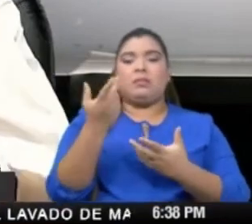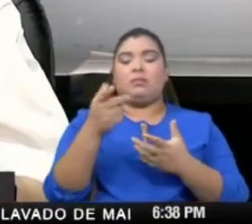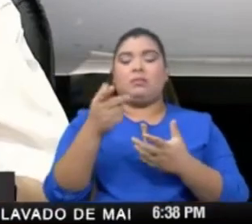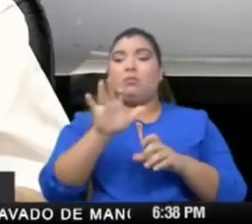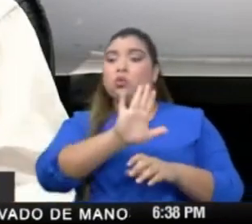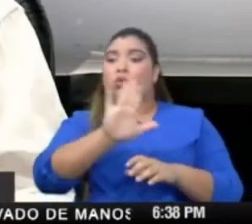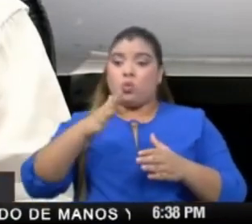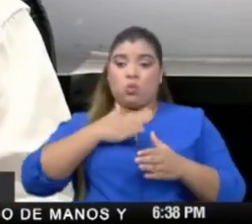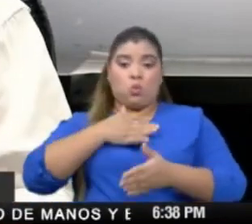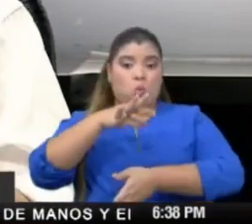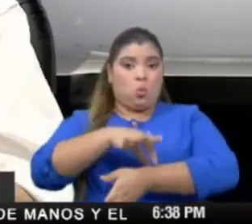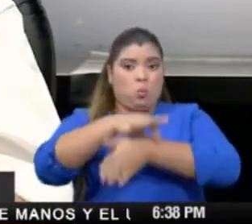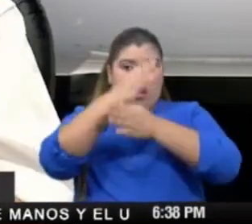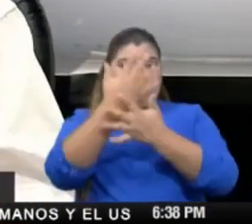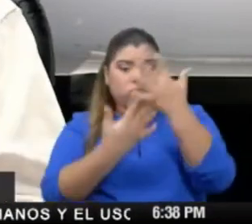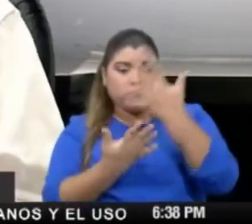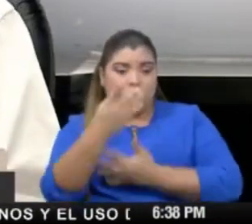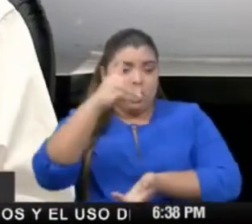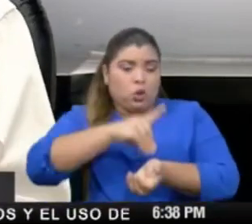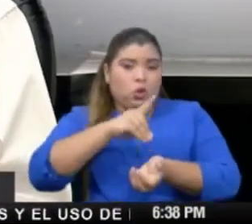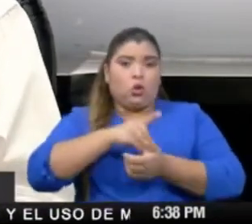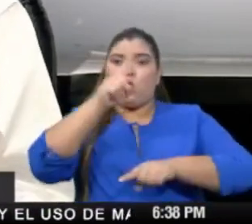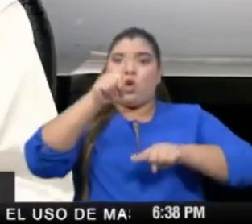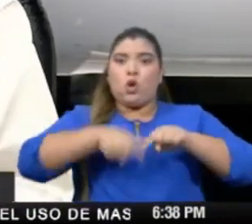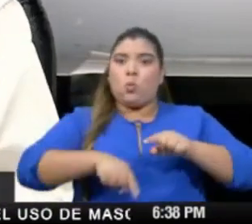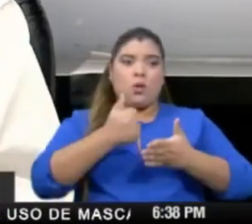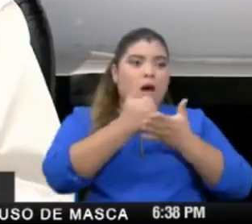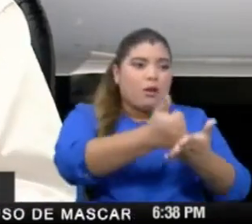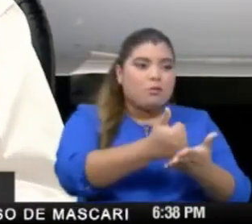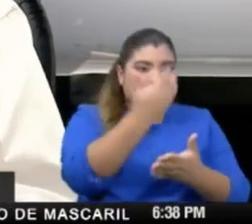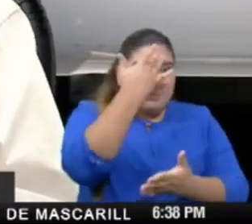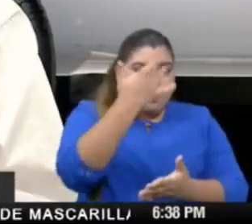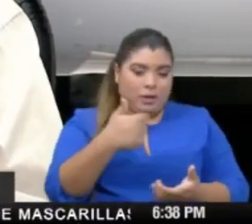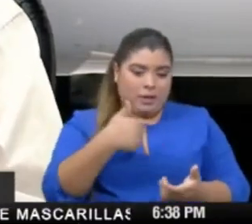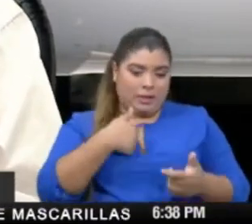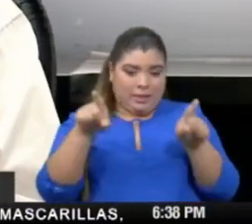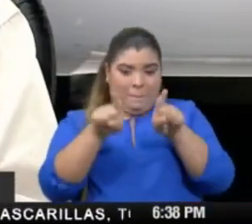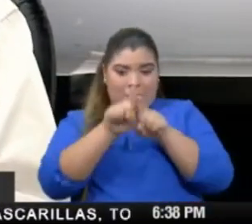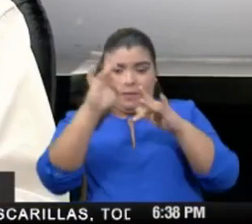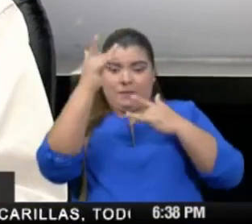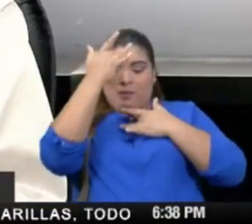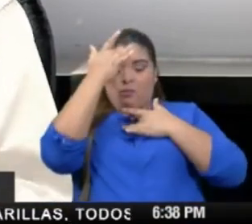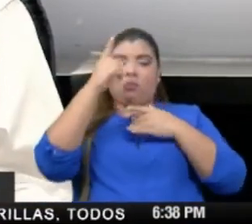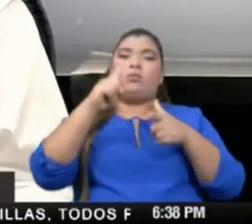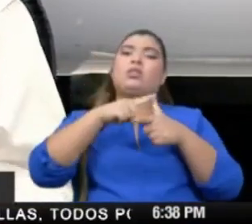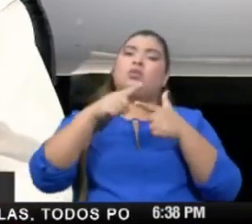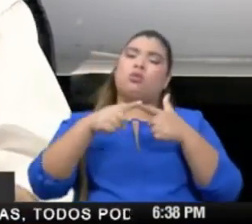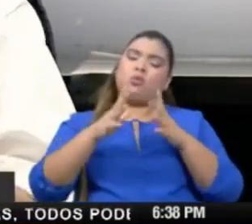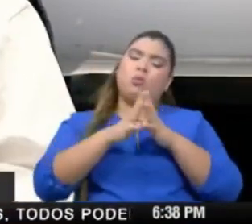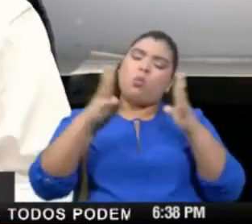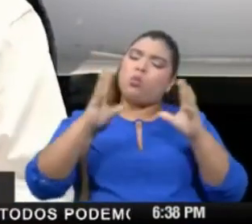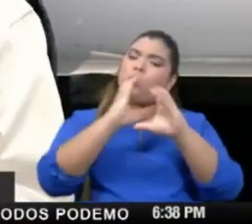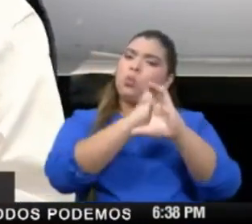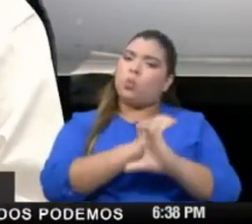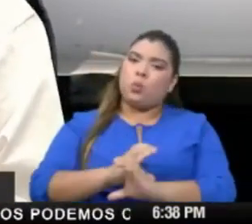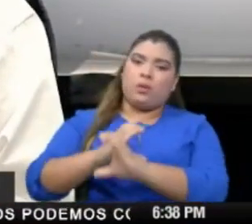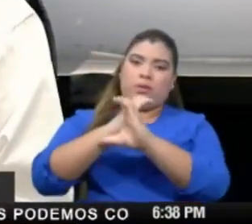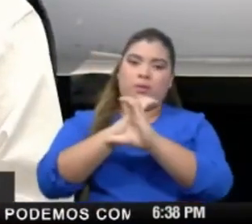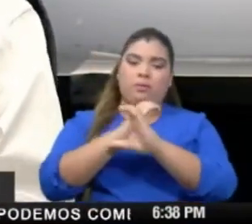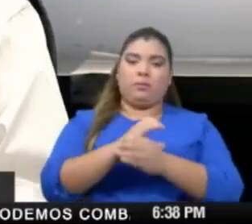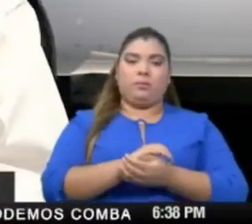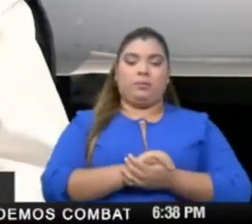pueda atender al pueblo. Esa es nuestra prioridad. Quiero también destacar un donante